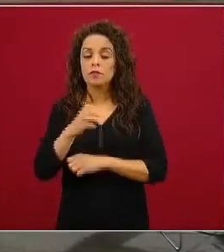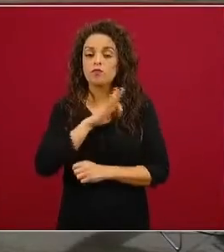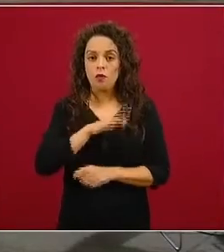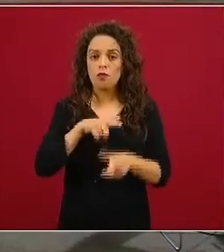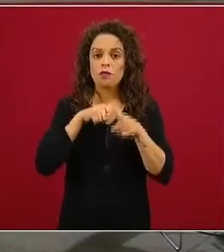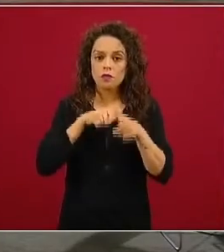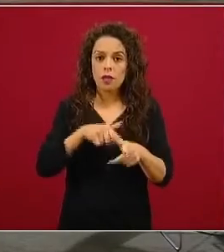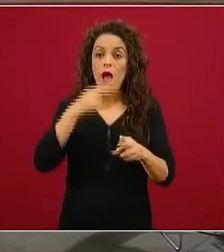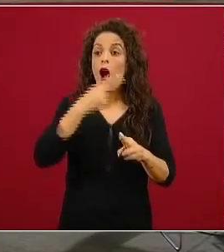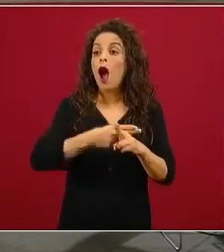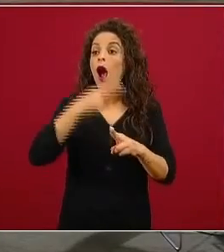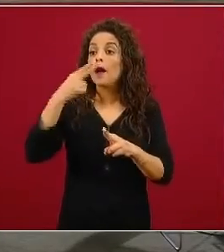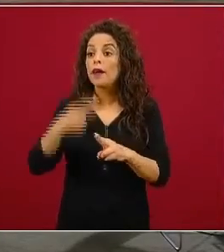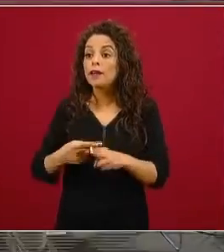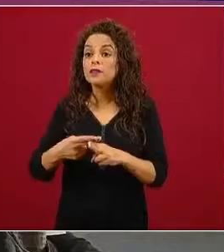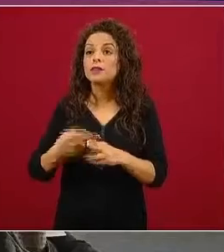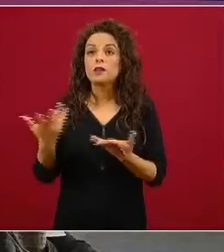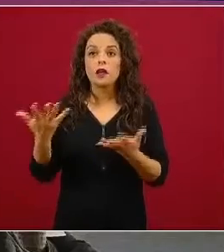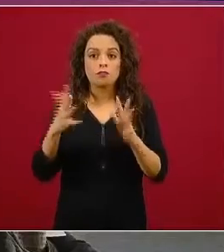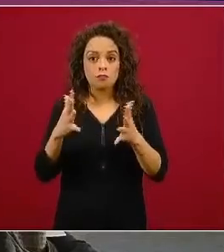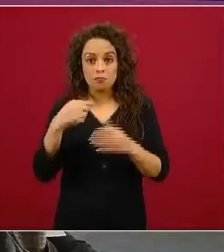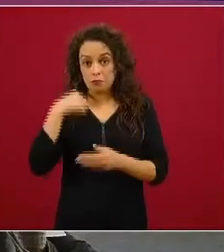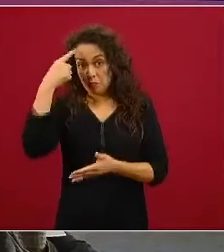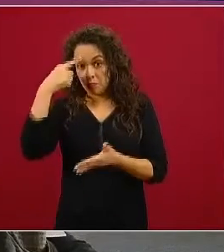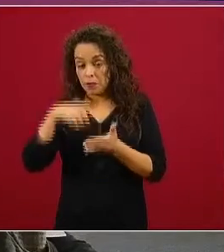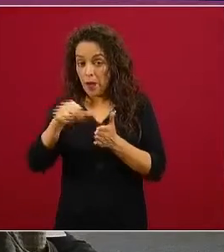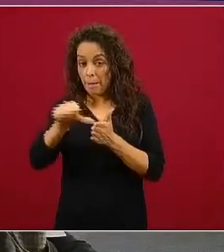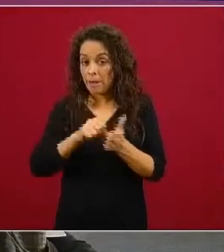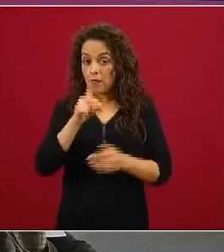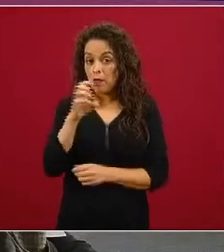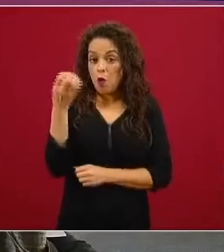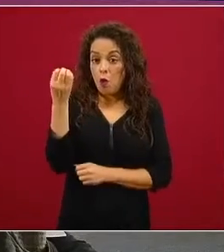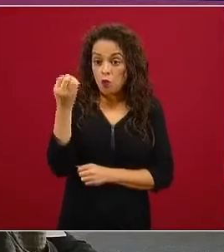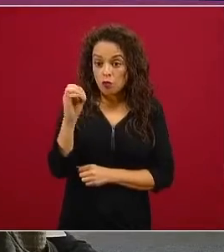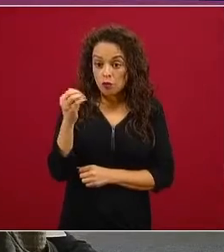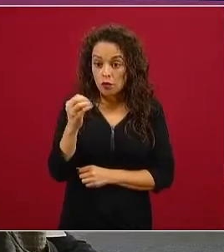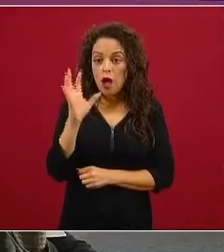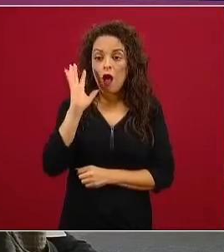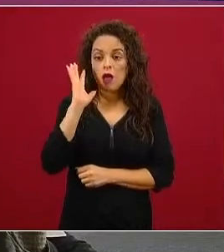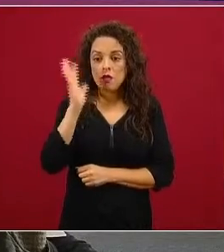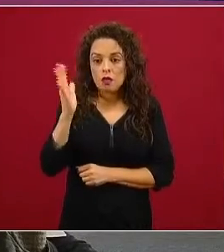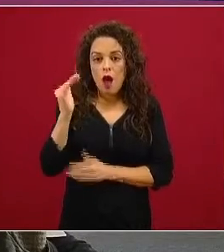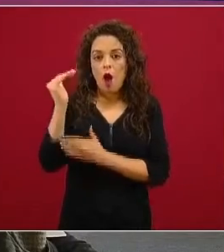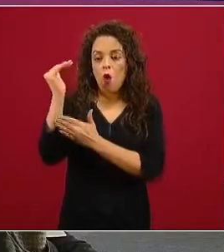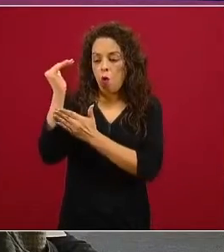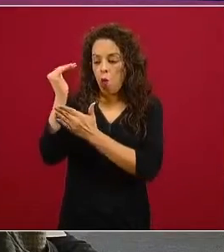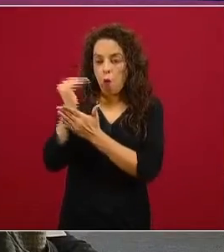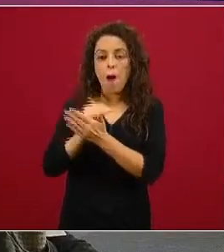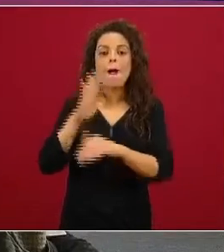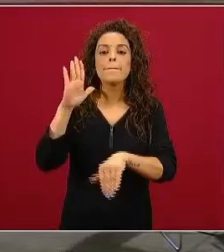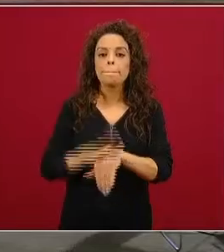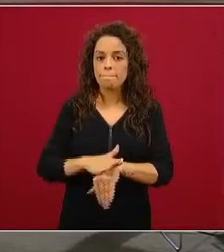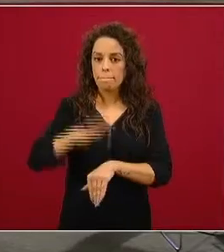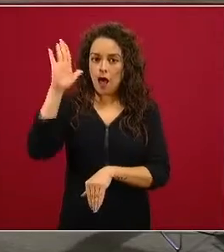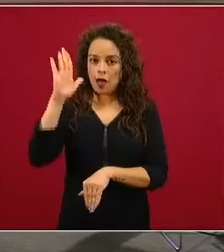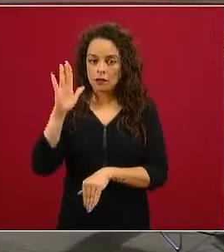baja y sí, y solo sí, se mantienen estas condiciones de un desconfinamiento ordenado, que